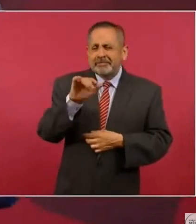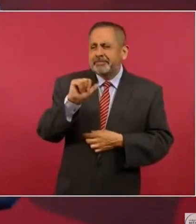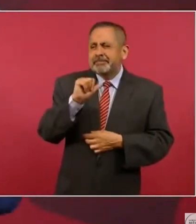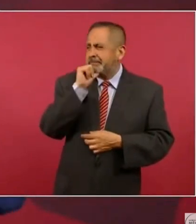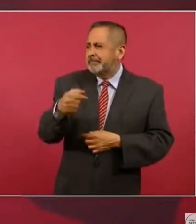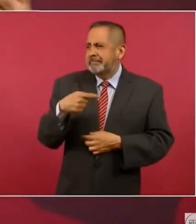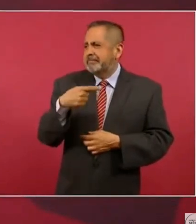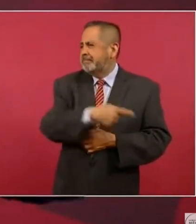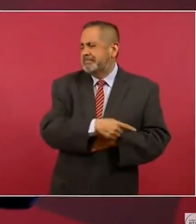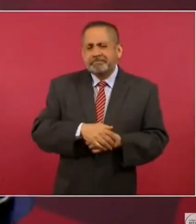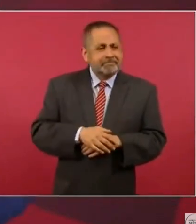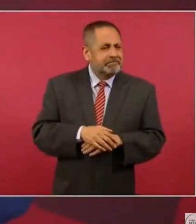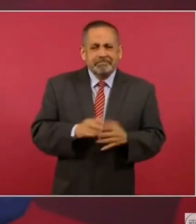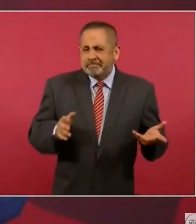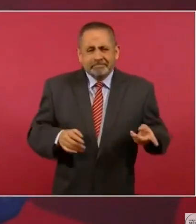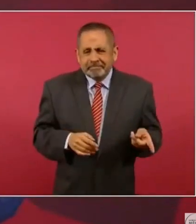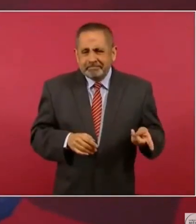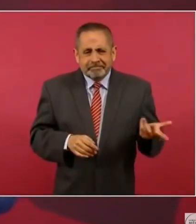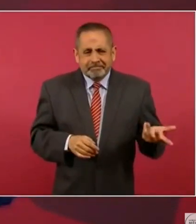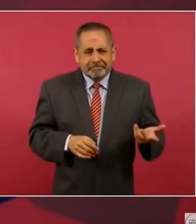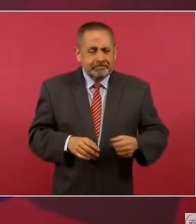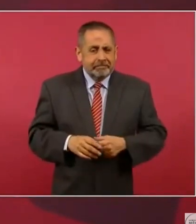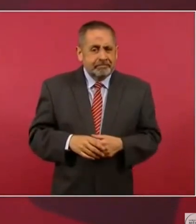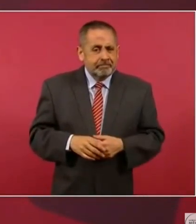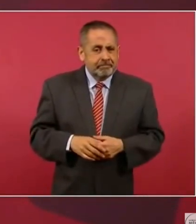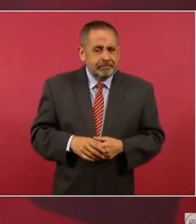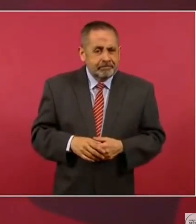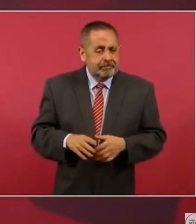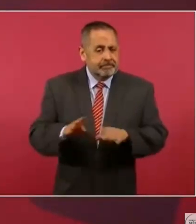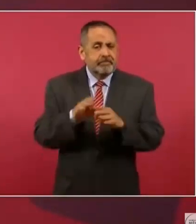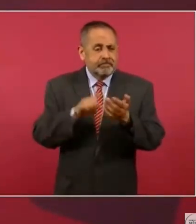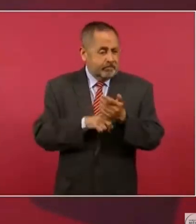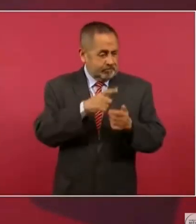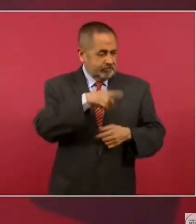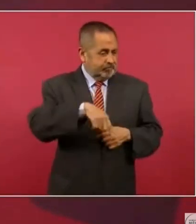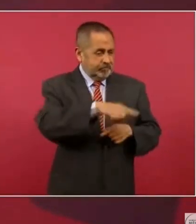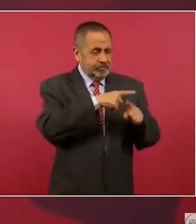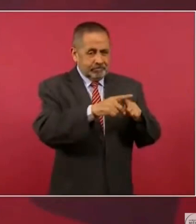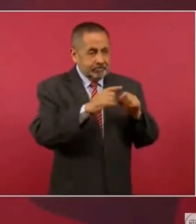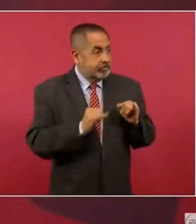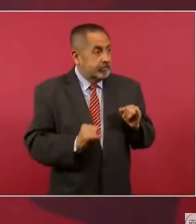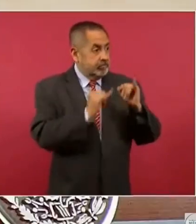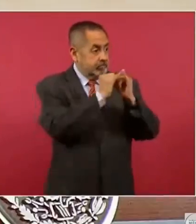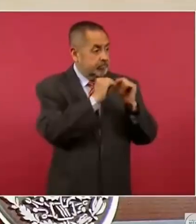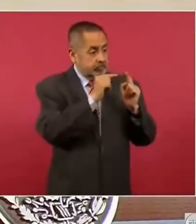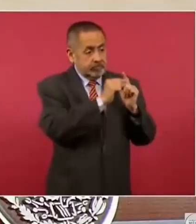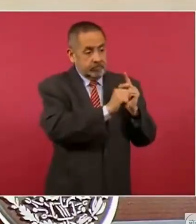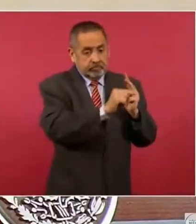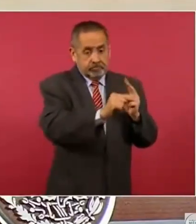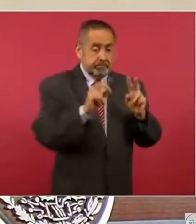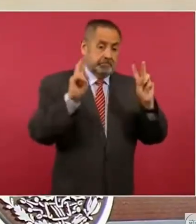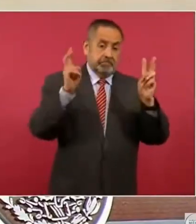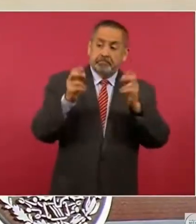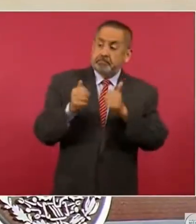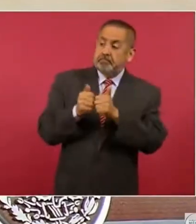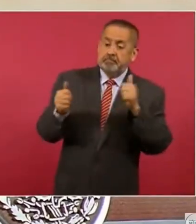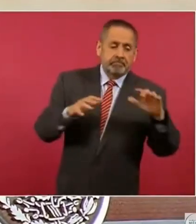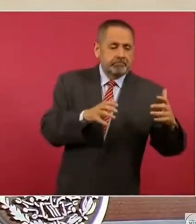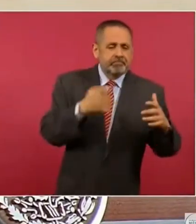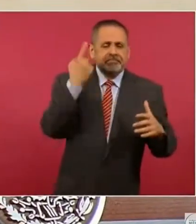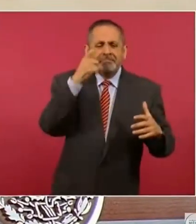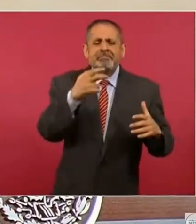Es demostrar que todos estos institutos supuestamente autónomos los